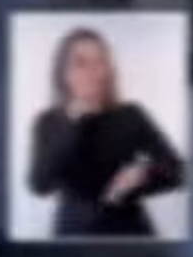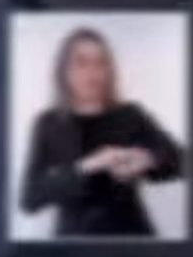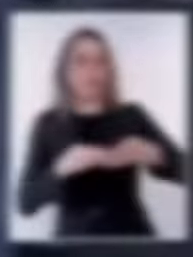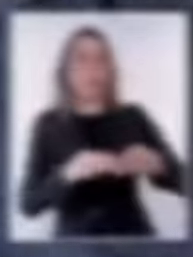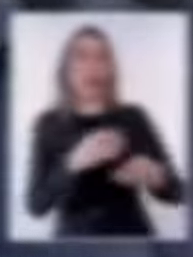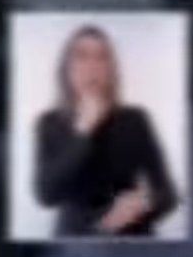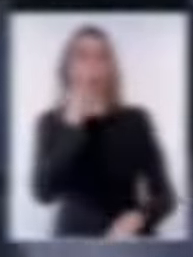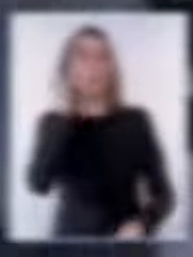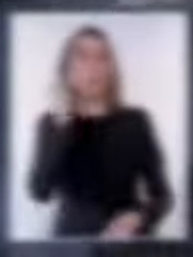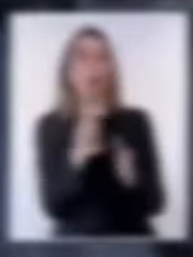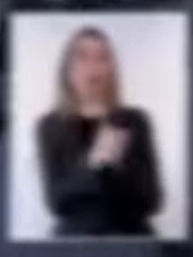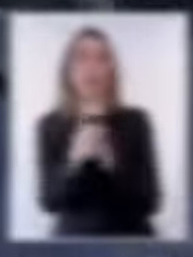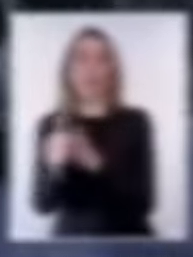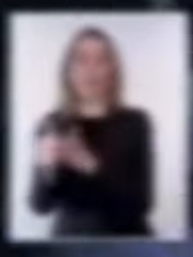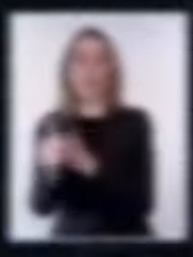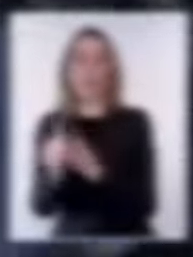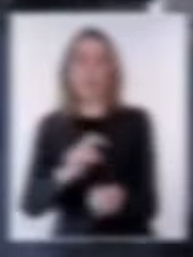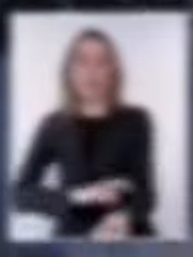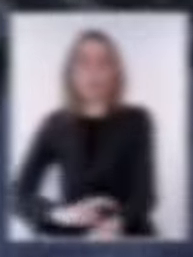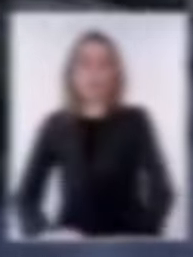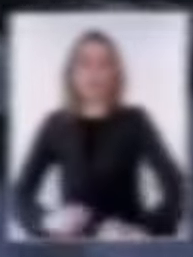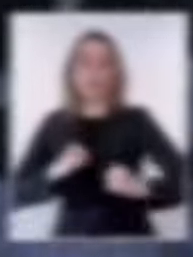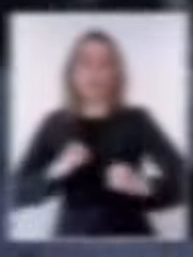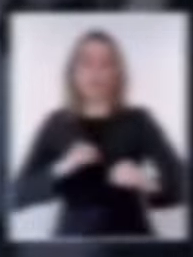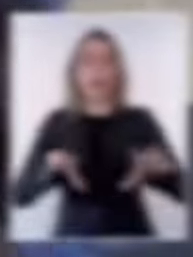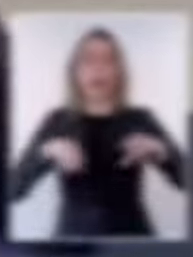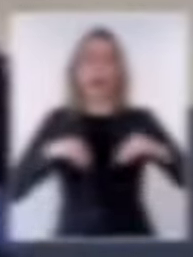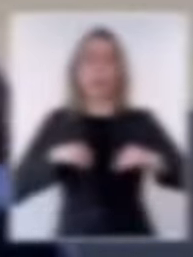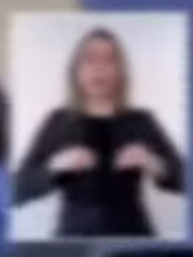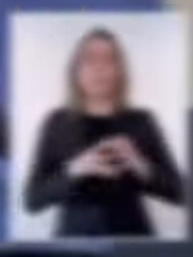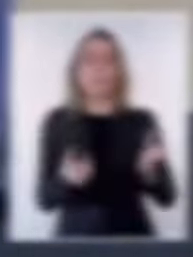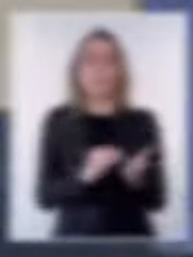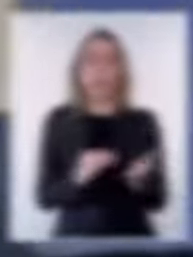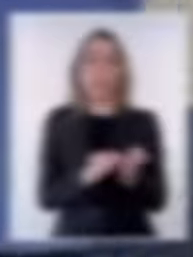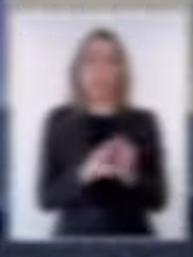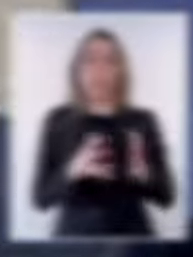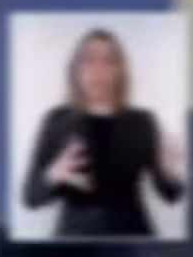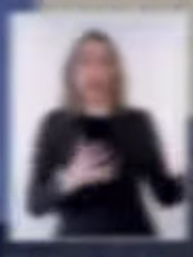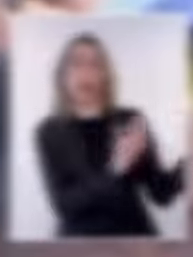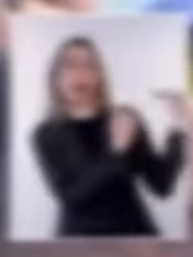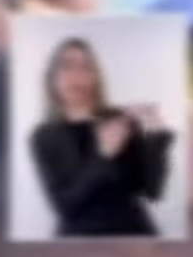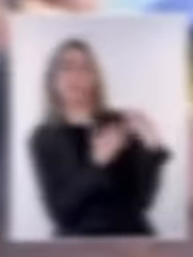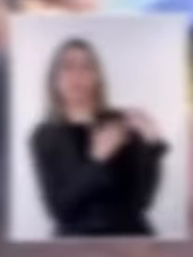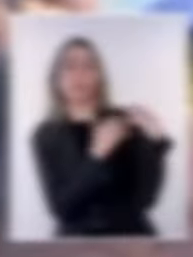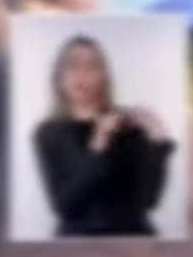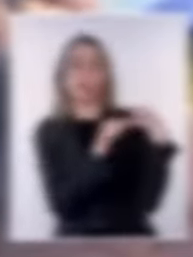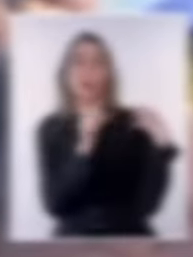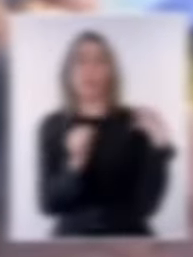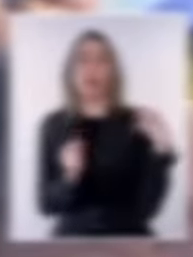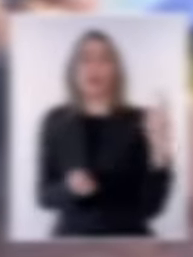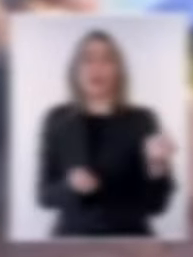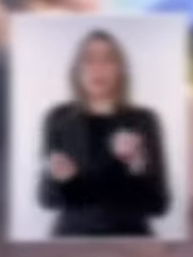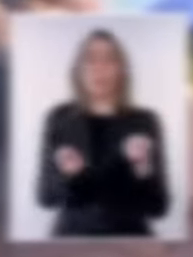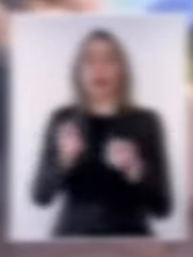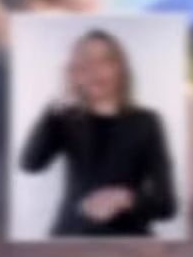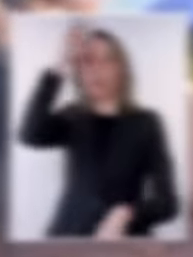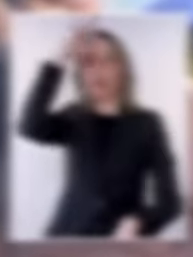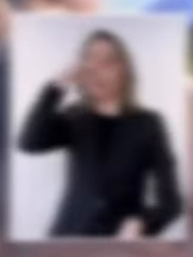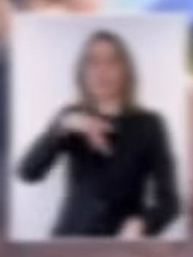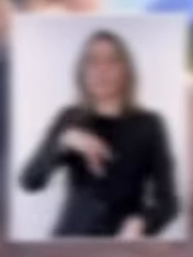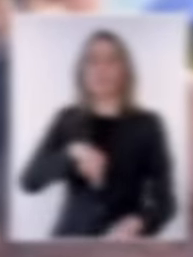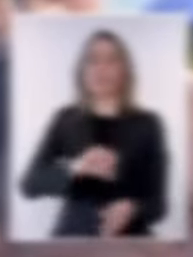mujeres líderes, con el carácter para asumir crecientes responsabilidades y con el potencial de conducir los